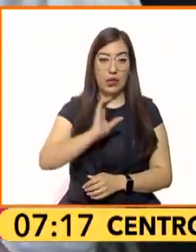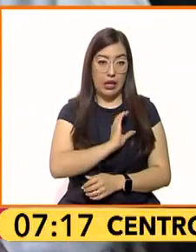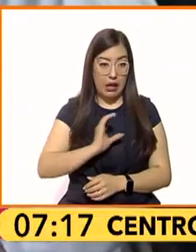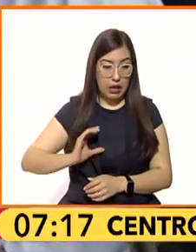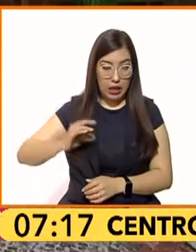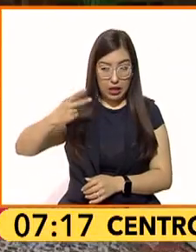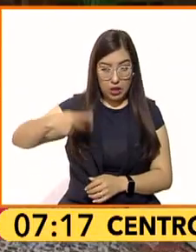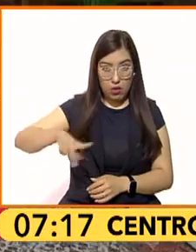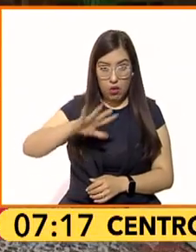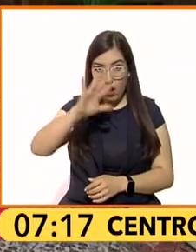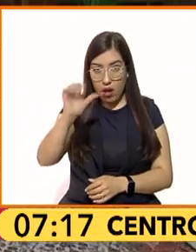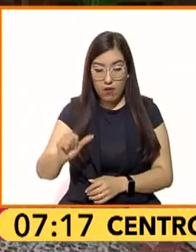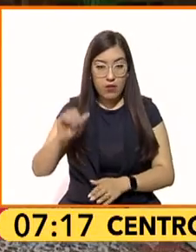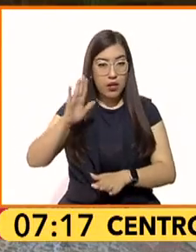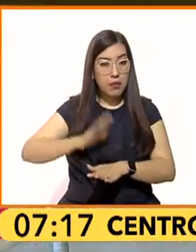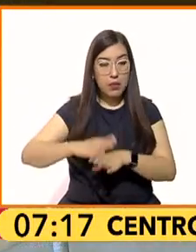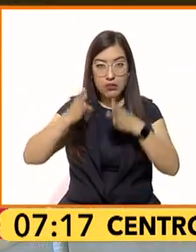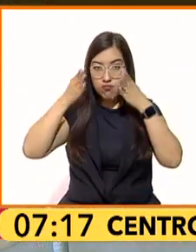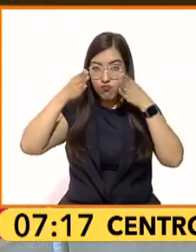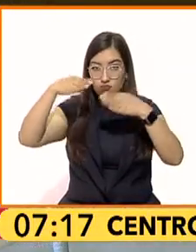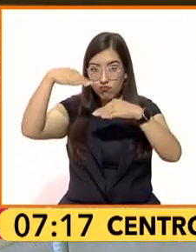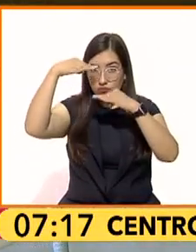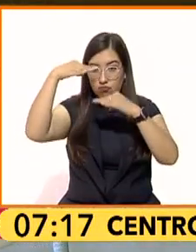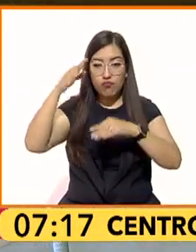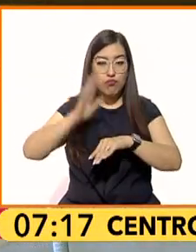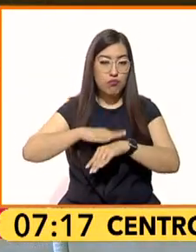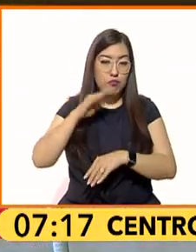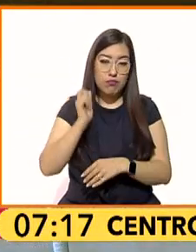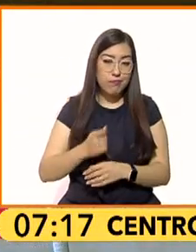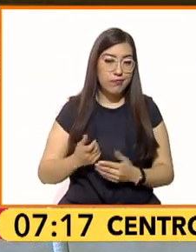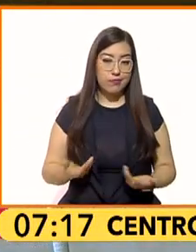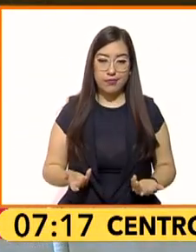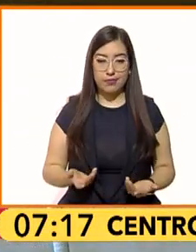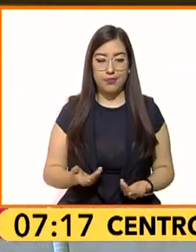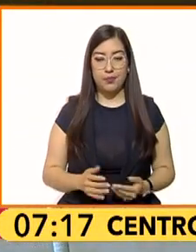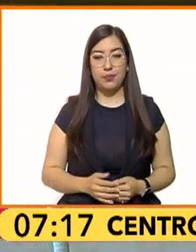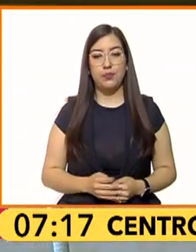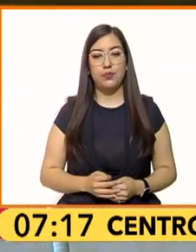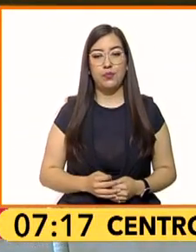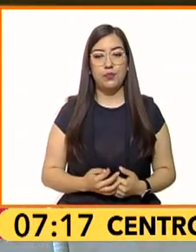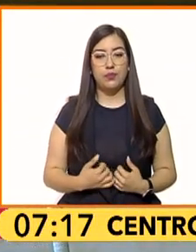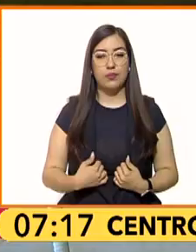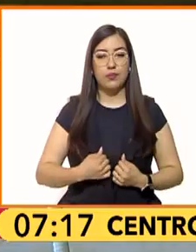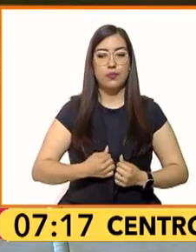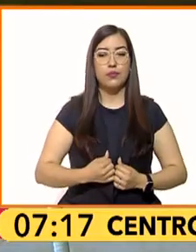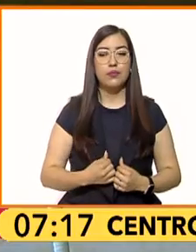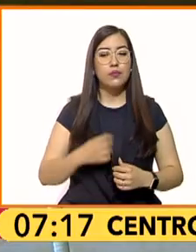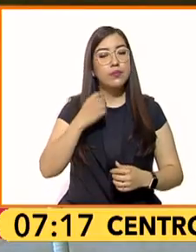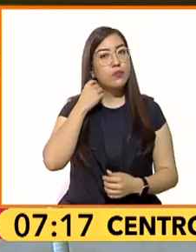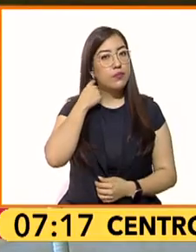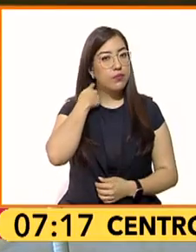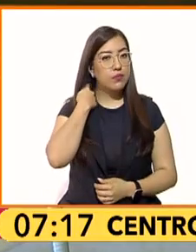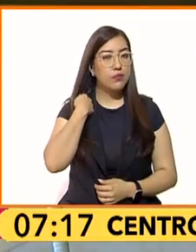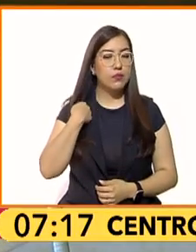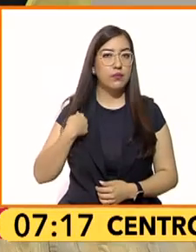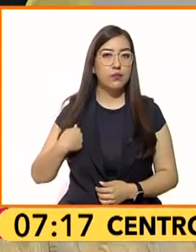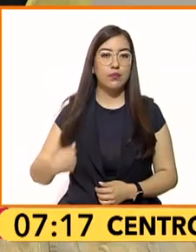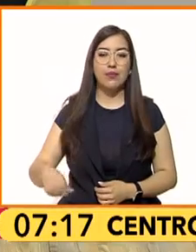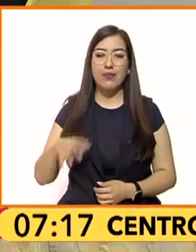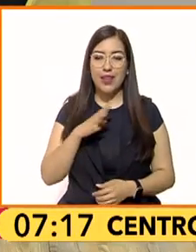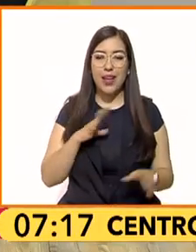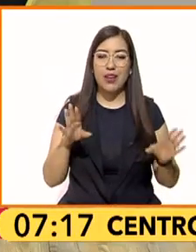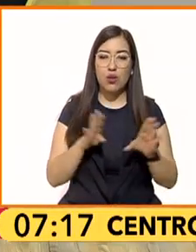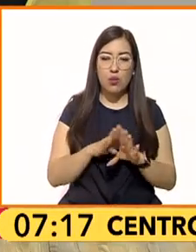son tremendamente conservadores. Claro. Entonces, no es la mejor vía. Entonces, hay una